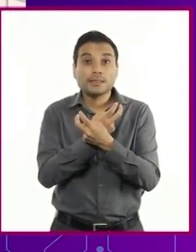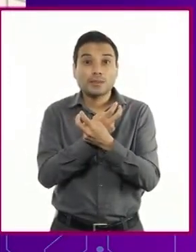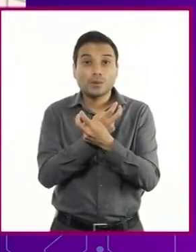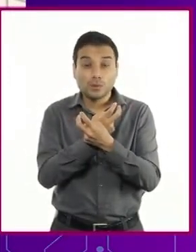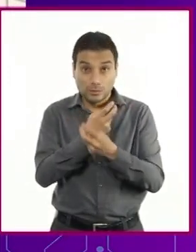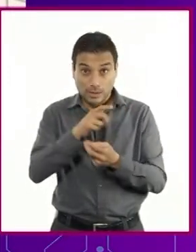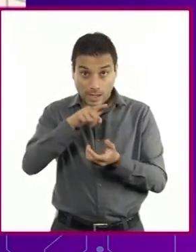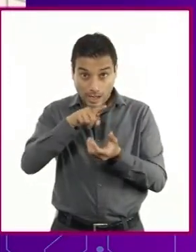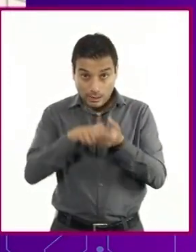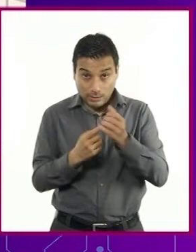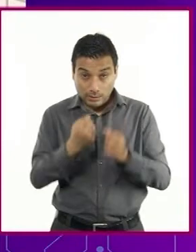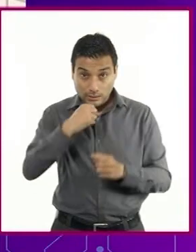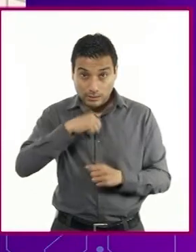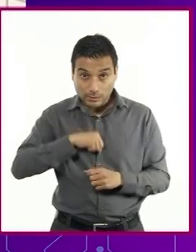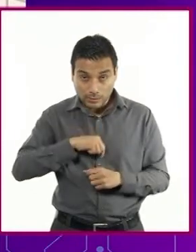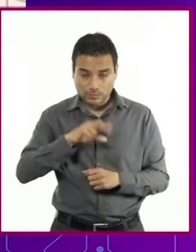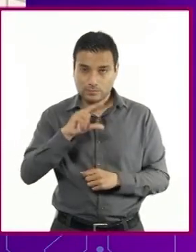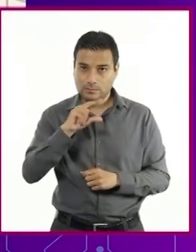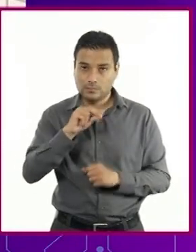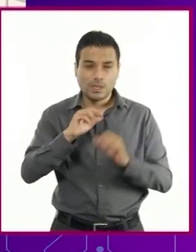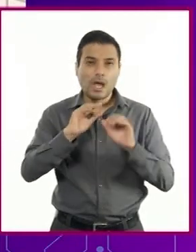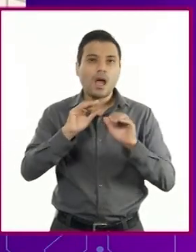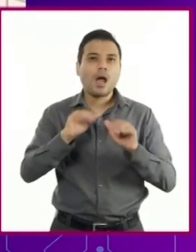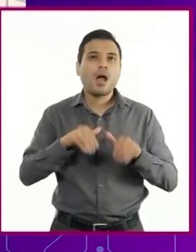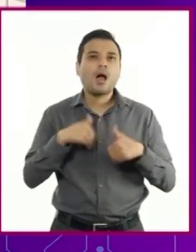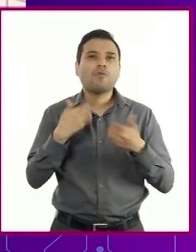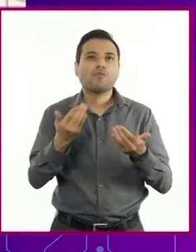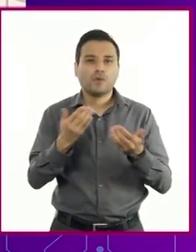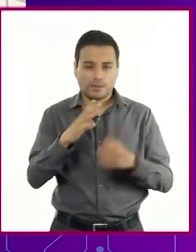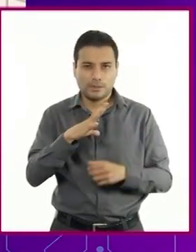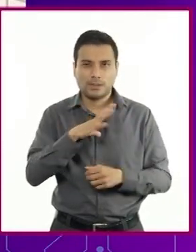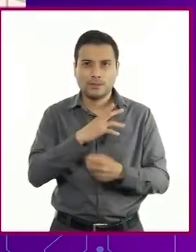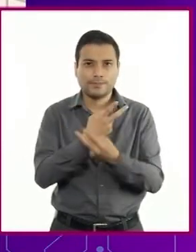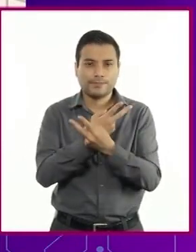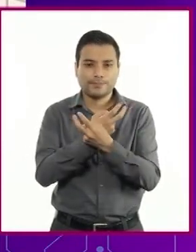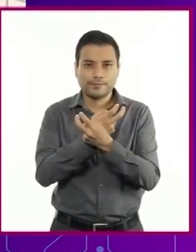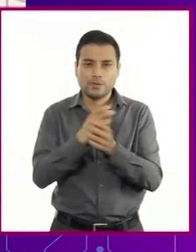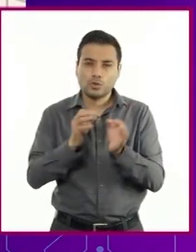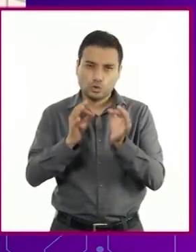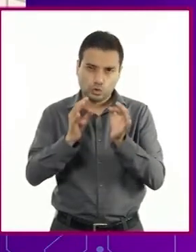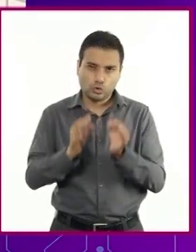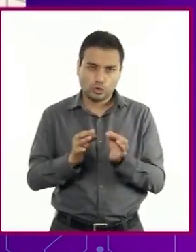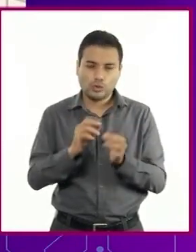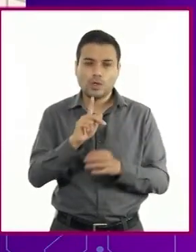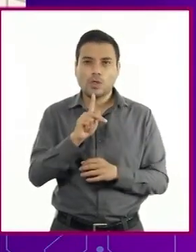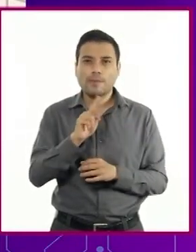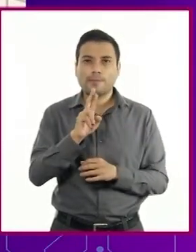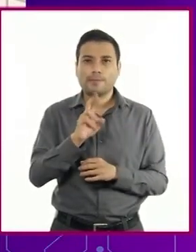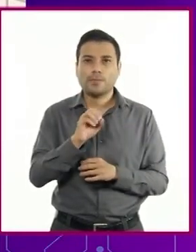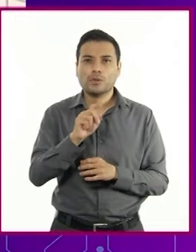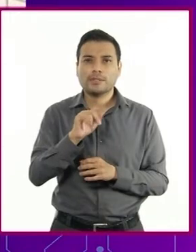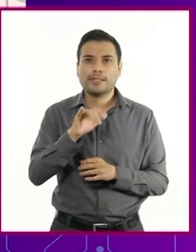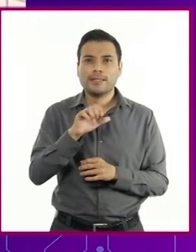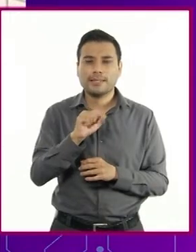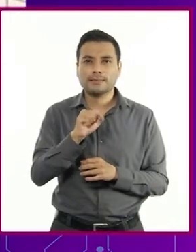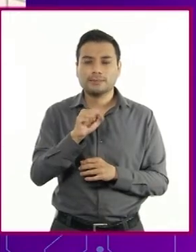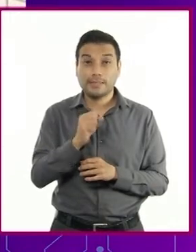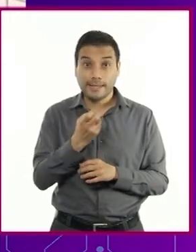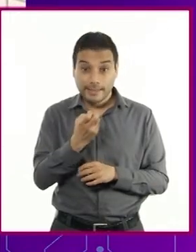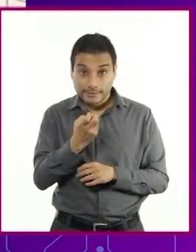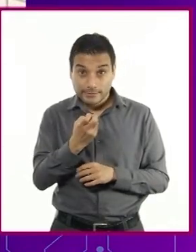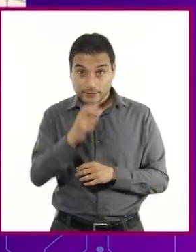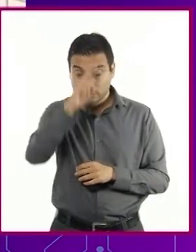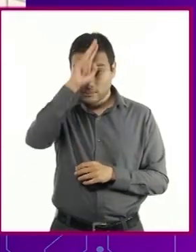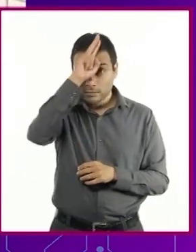está formado por huesos, sino por estructuras proteicas muy rígidas que proporcionan a estos